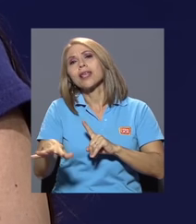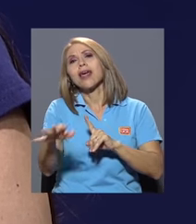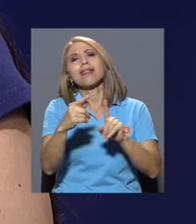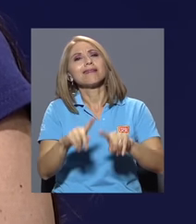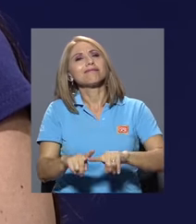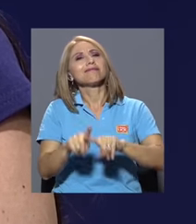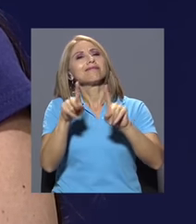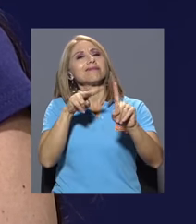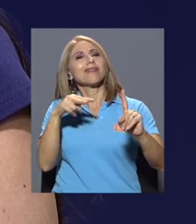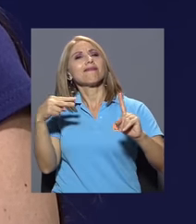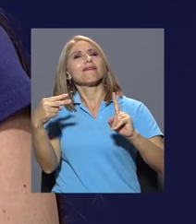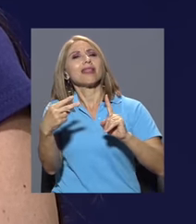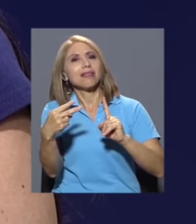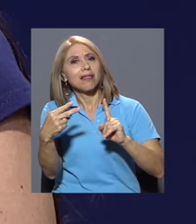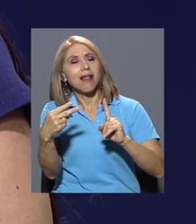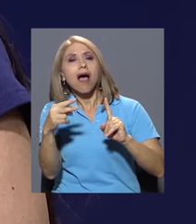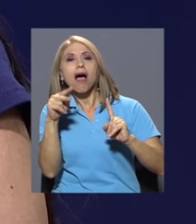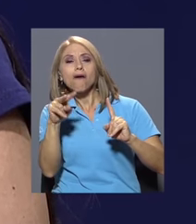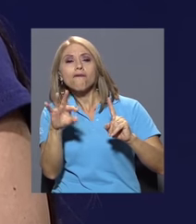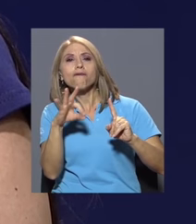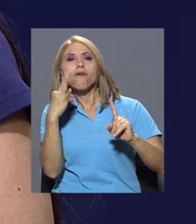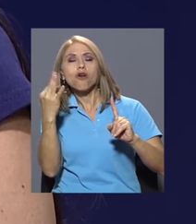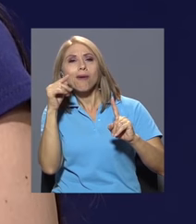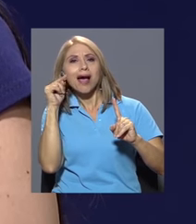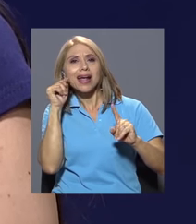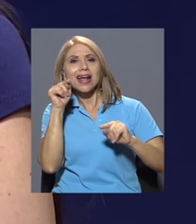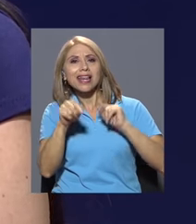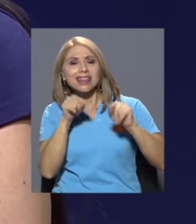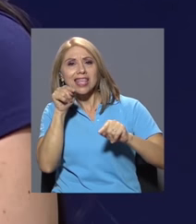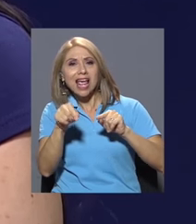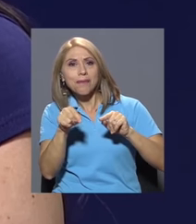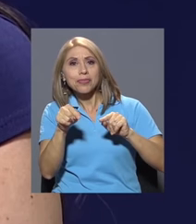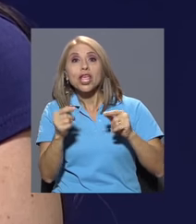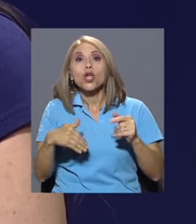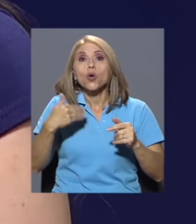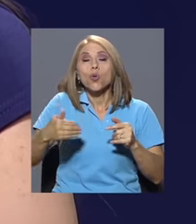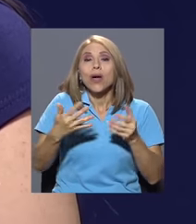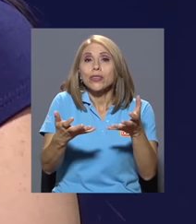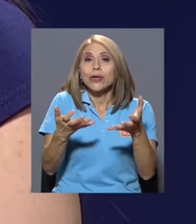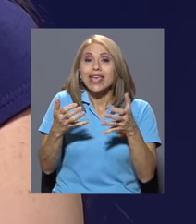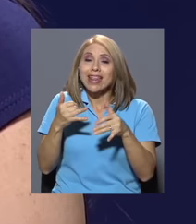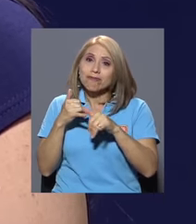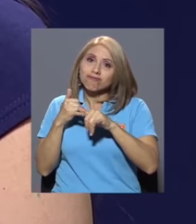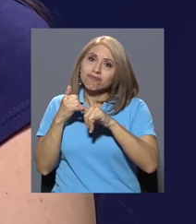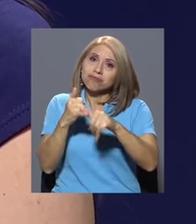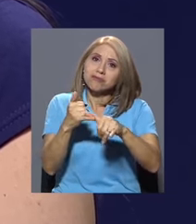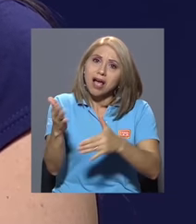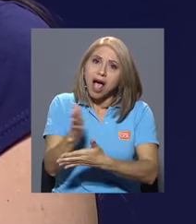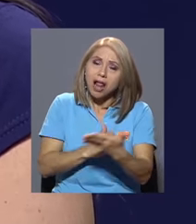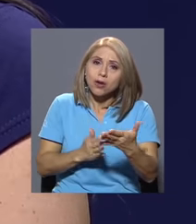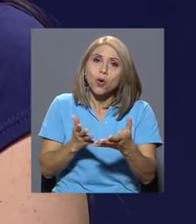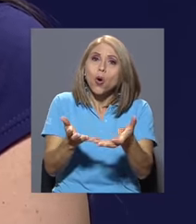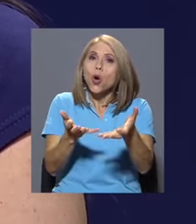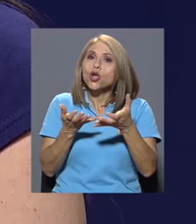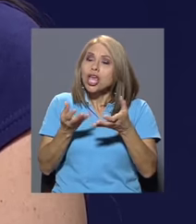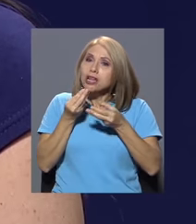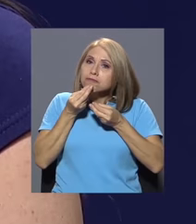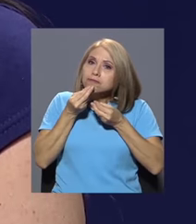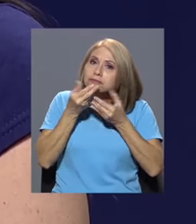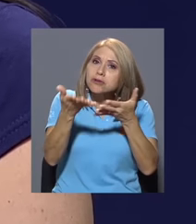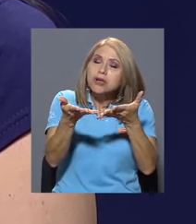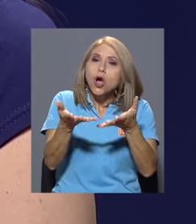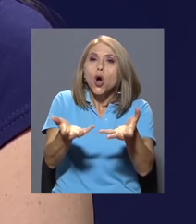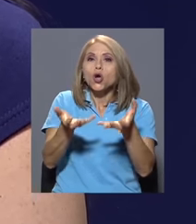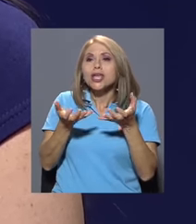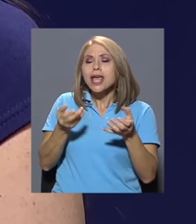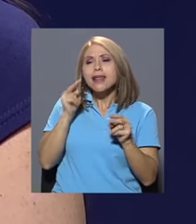ojos, es mirarla con ojos críticos. Y cuando quiere denunciar algo o cuando quiere señalar algún